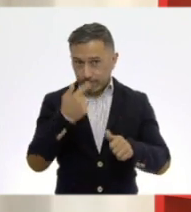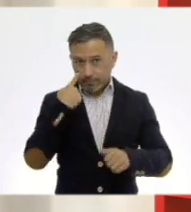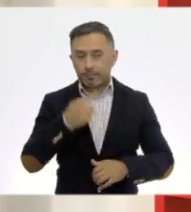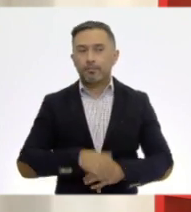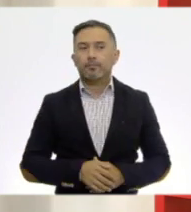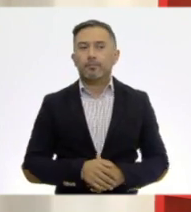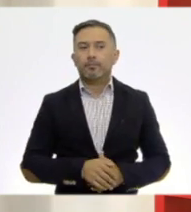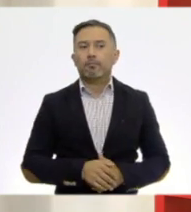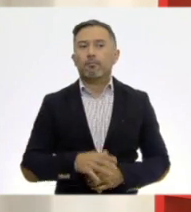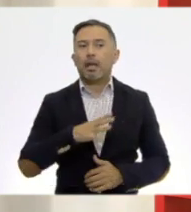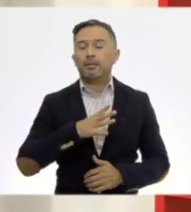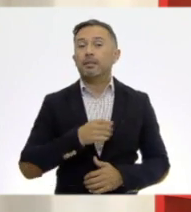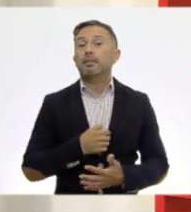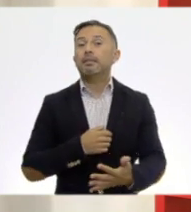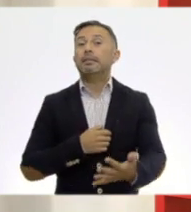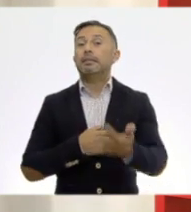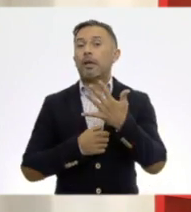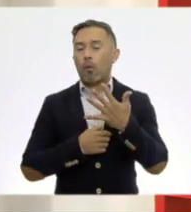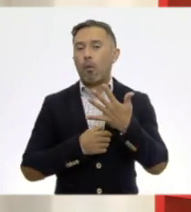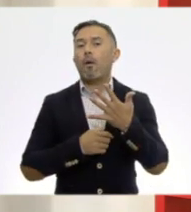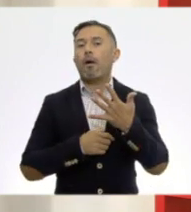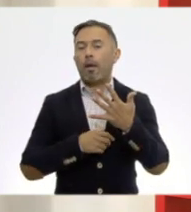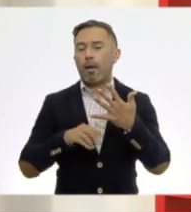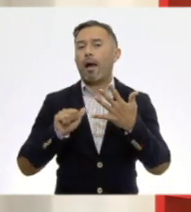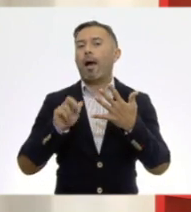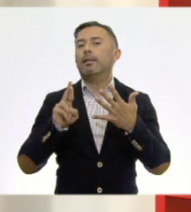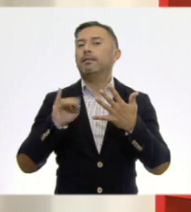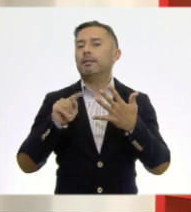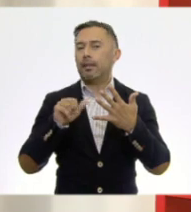Tengo cinco aristas